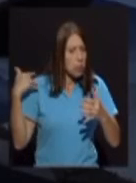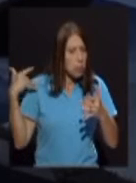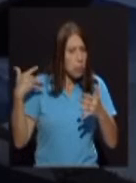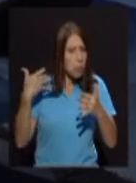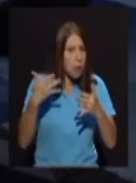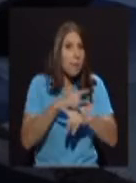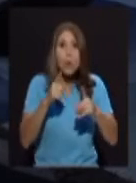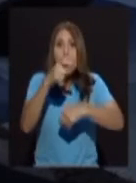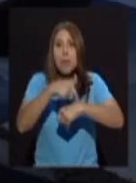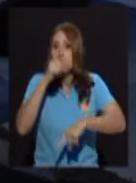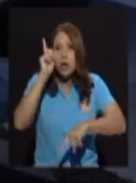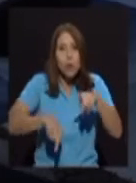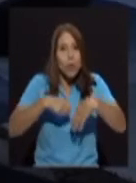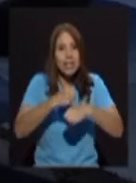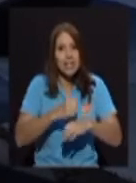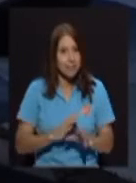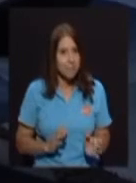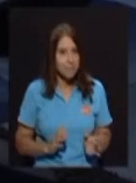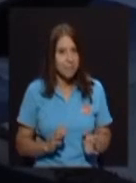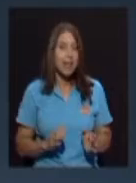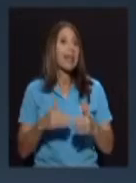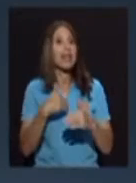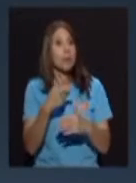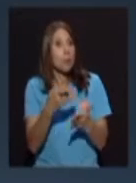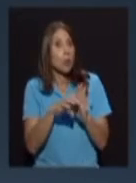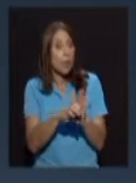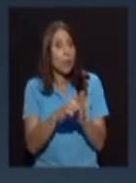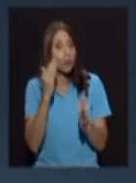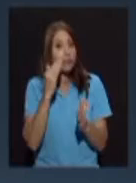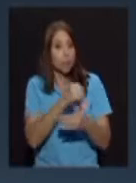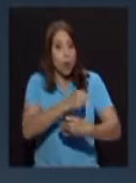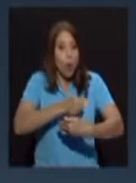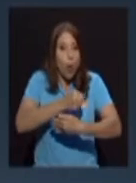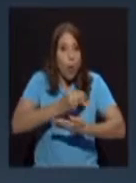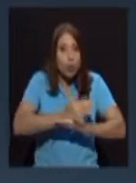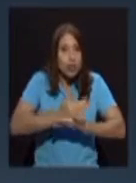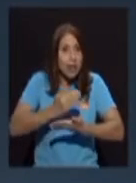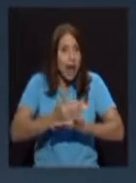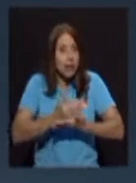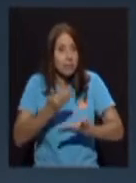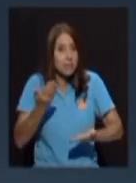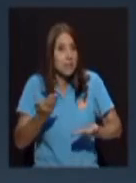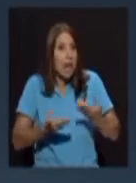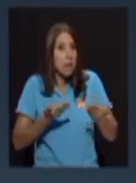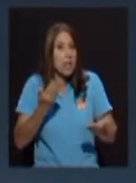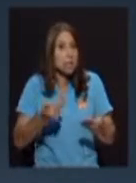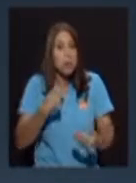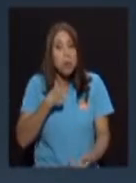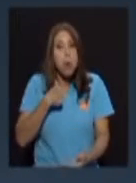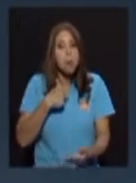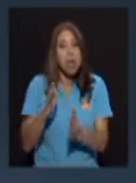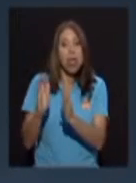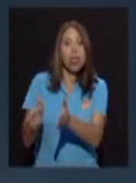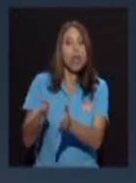Esto de cocinar incluso puede ser el que perder la atención y dejar algo encendido, y